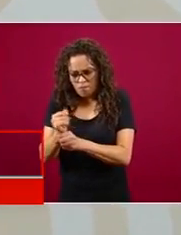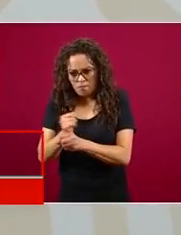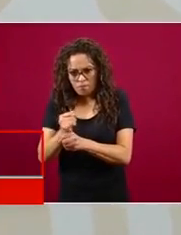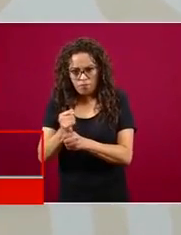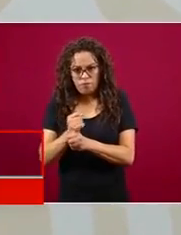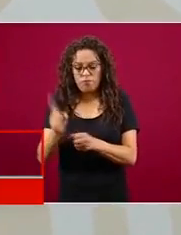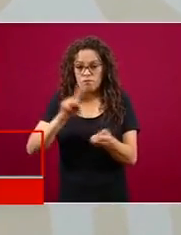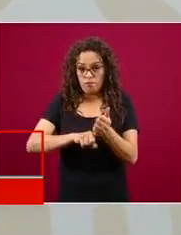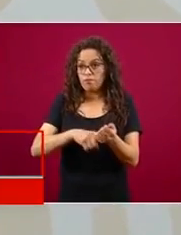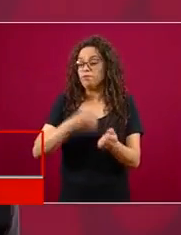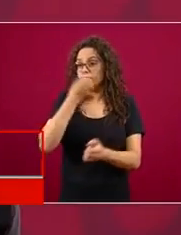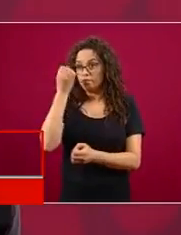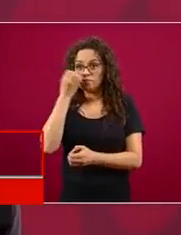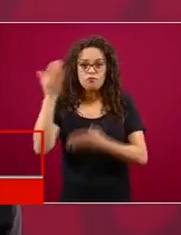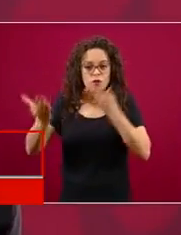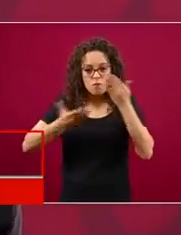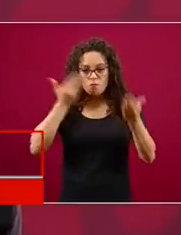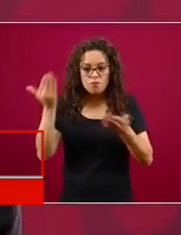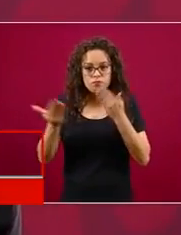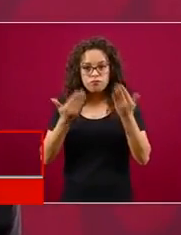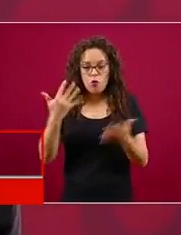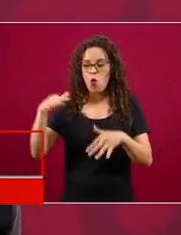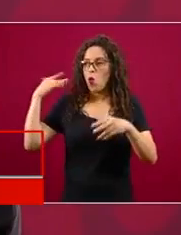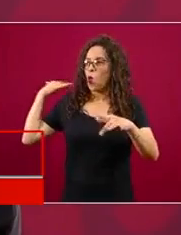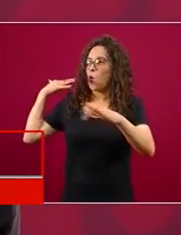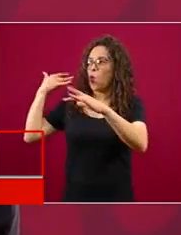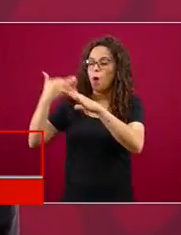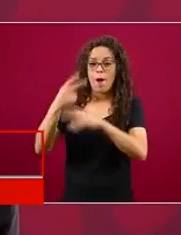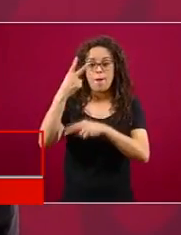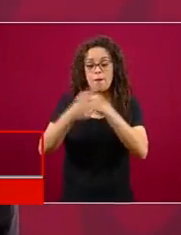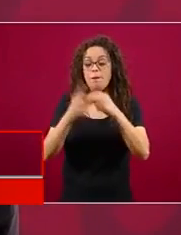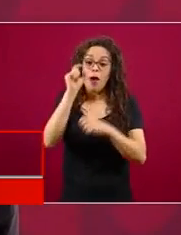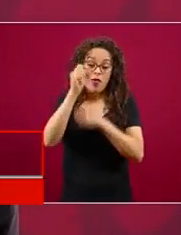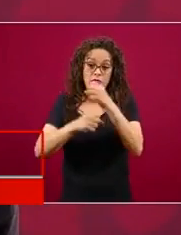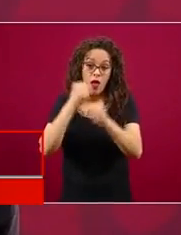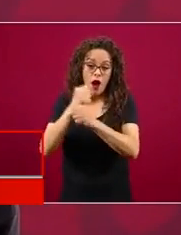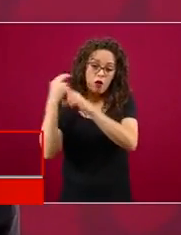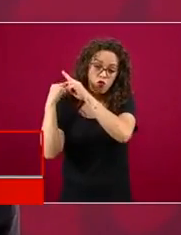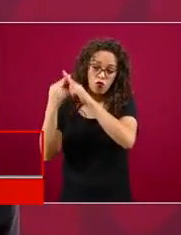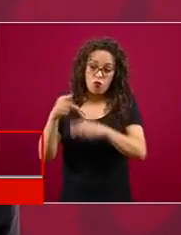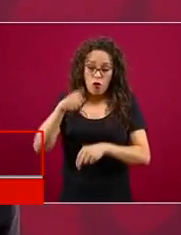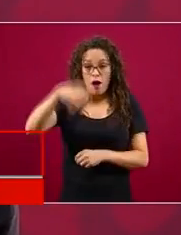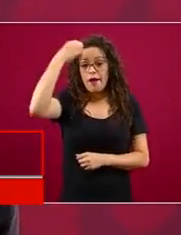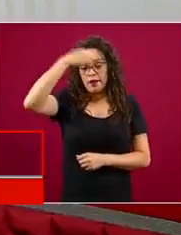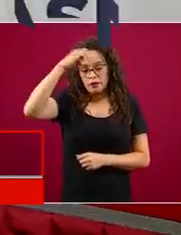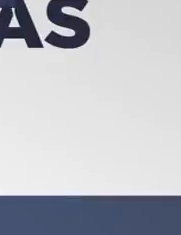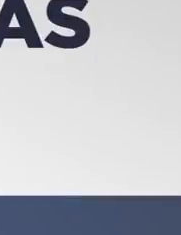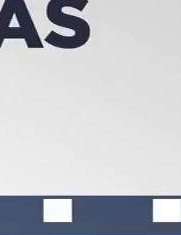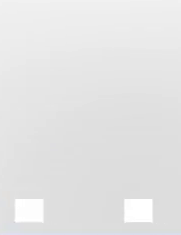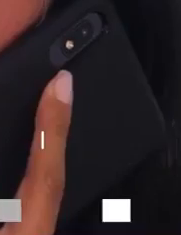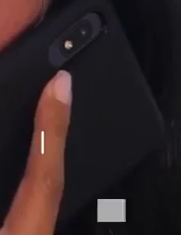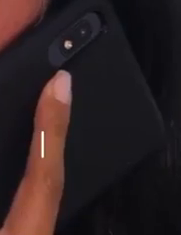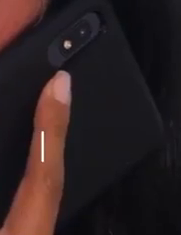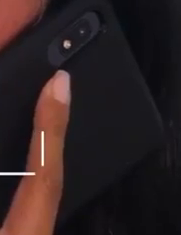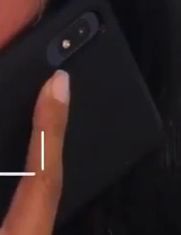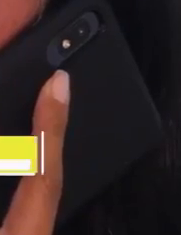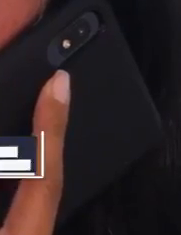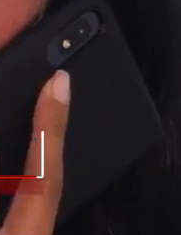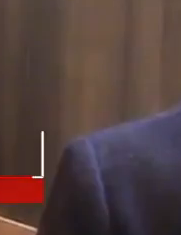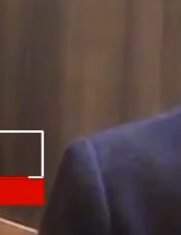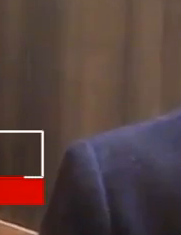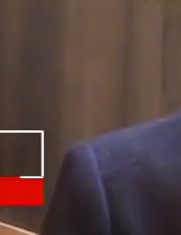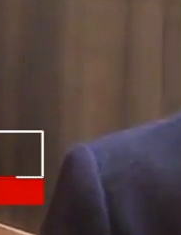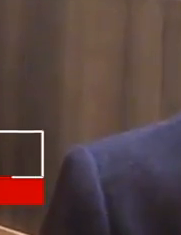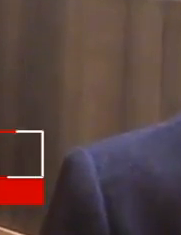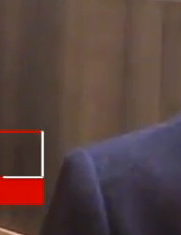de fallecidos, suman 41.908, esto es 718 muertos más que el día anterior. Rindieron protesta